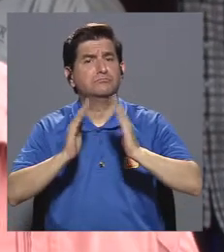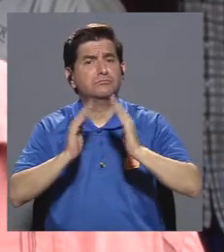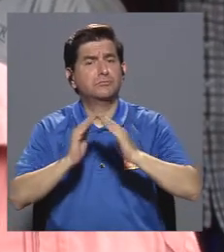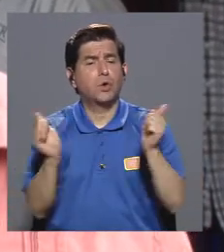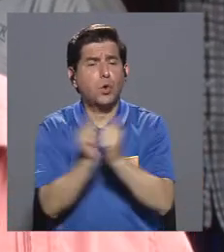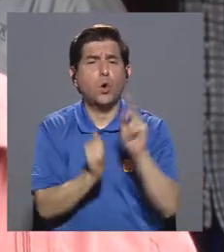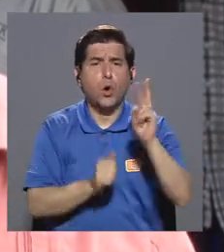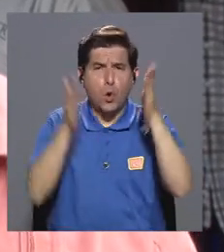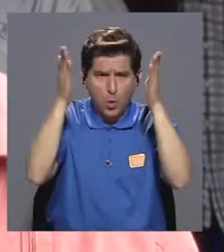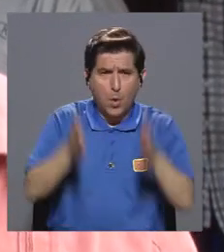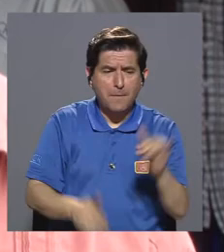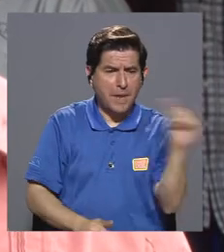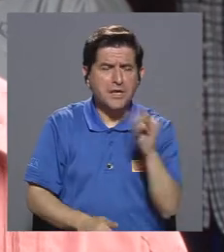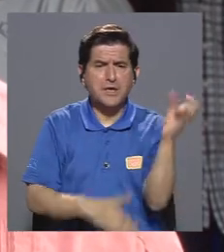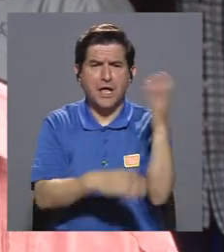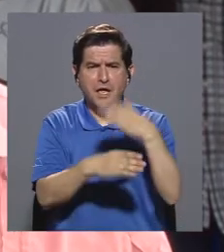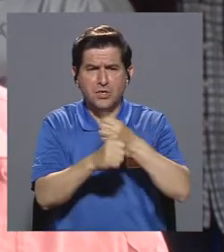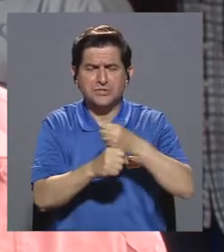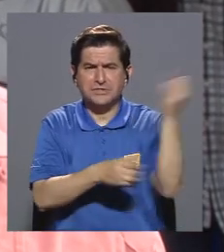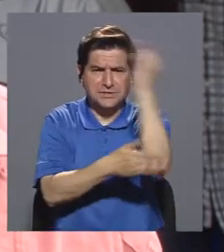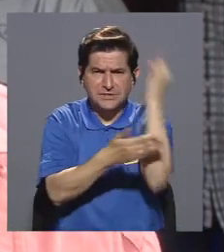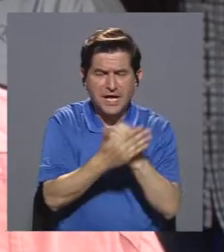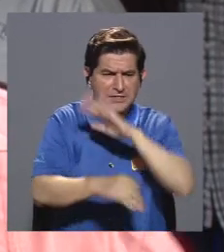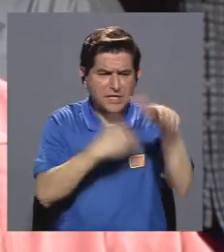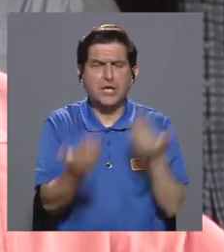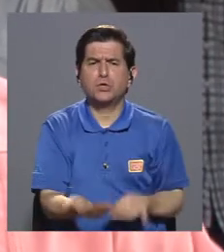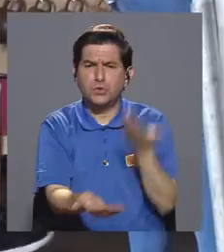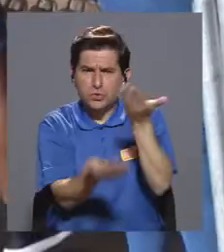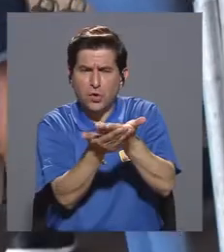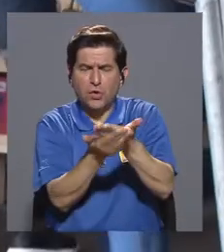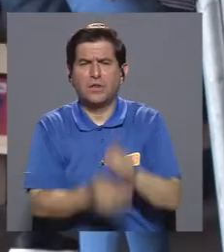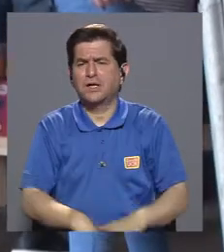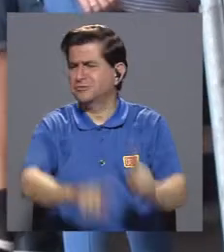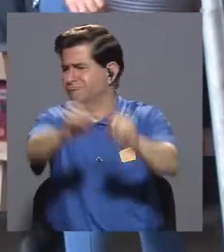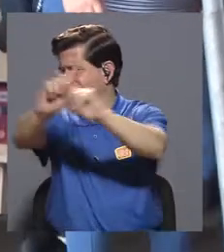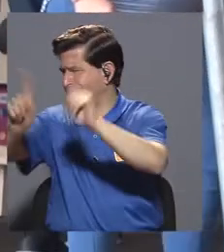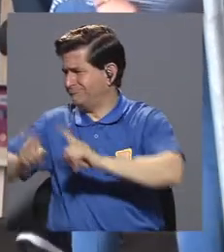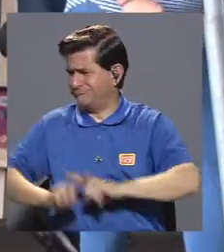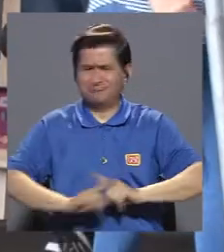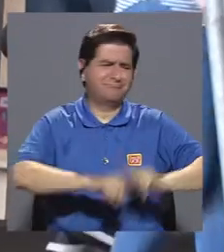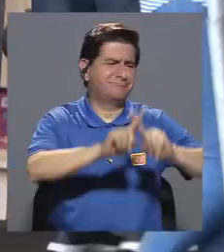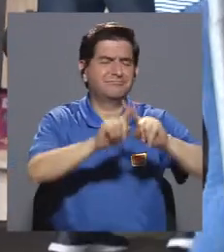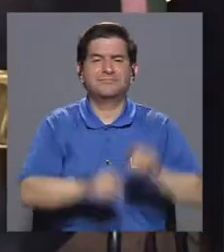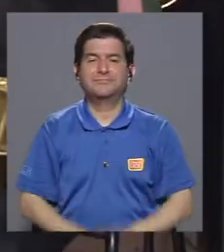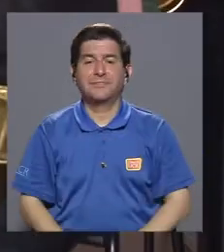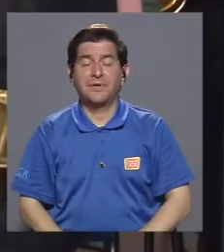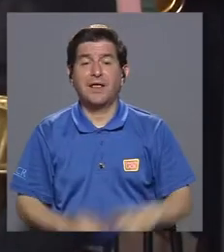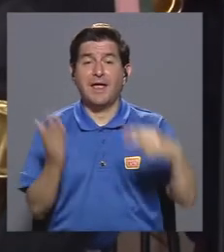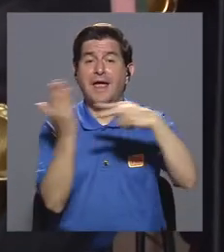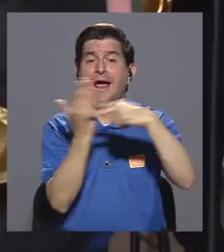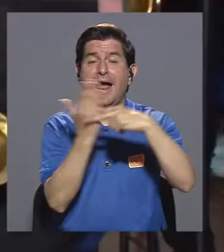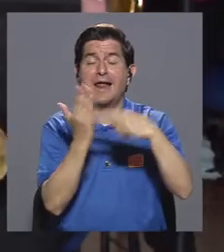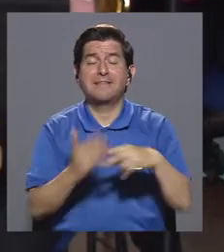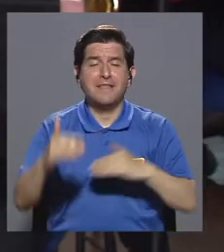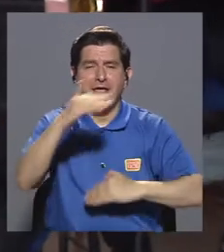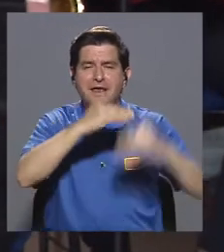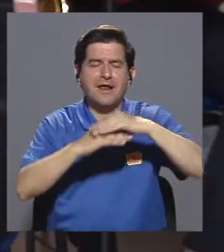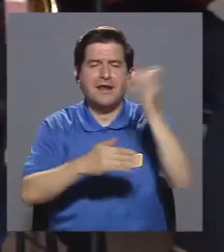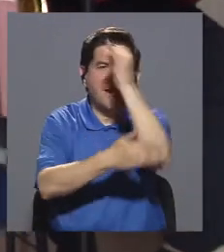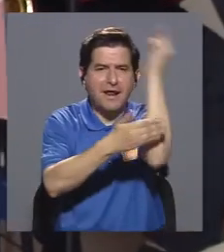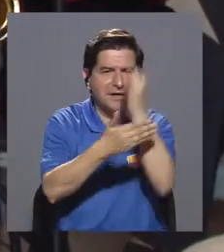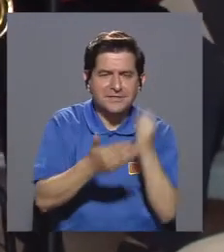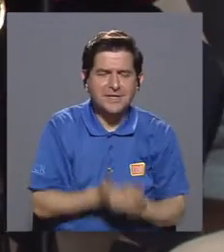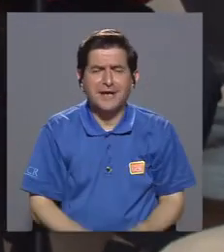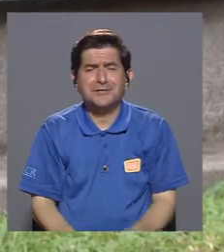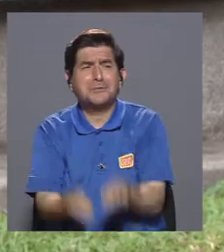convivir con los compañeros que también hacen arte y ver todas sus propuestas, es una gama muy amplia. Los jardines de la Facultad de